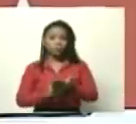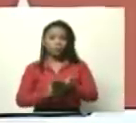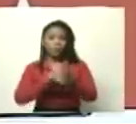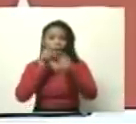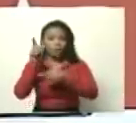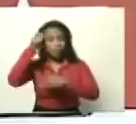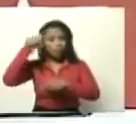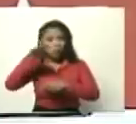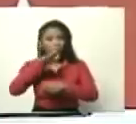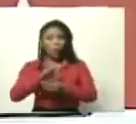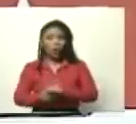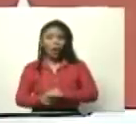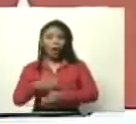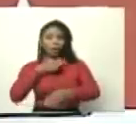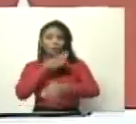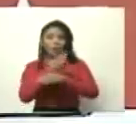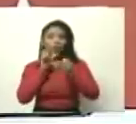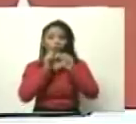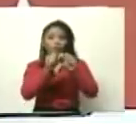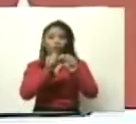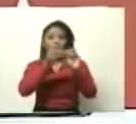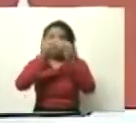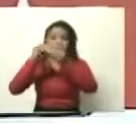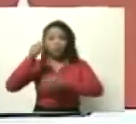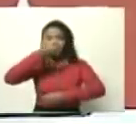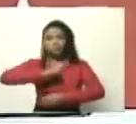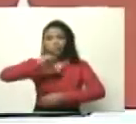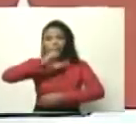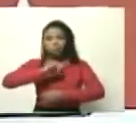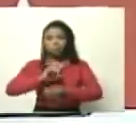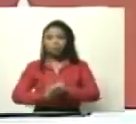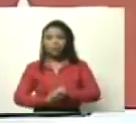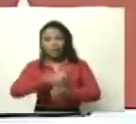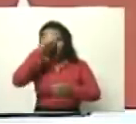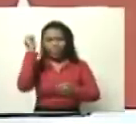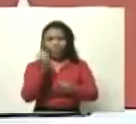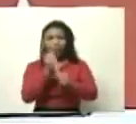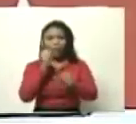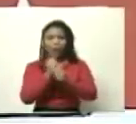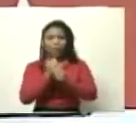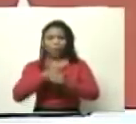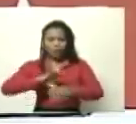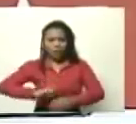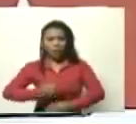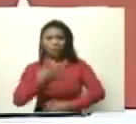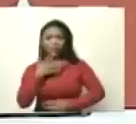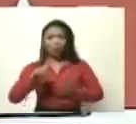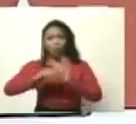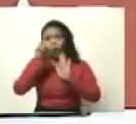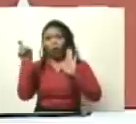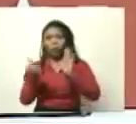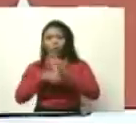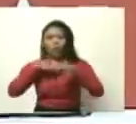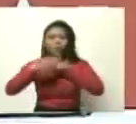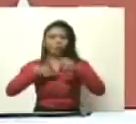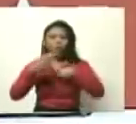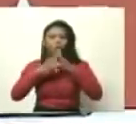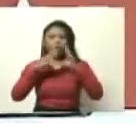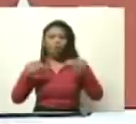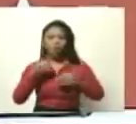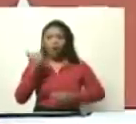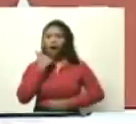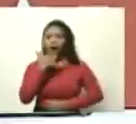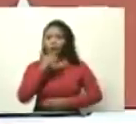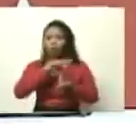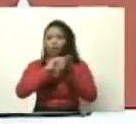ese pueblo, a seguir resistiendo, a trabajar por el renacimiento pleno y a revolucionar todo lo que